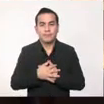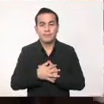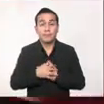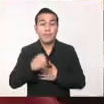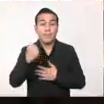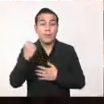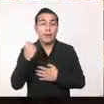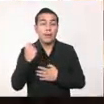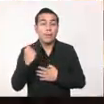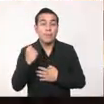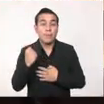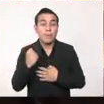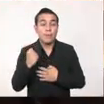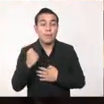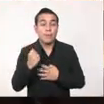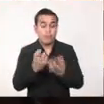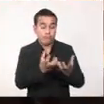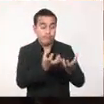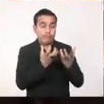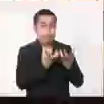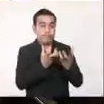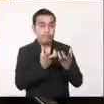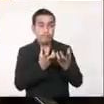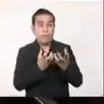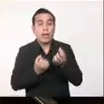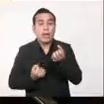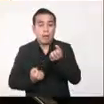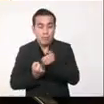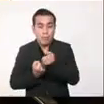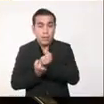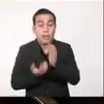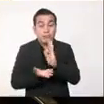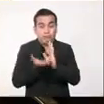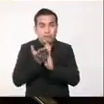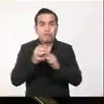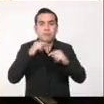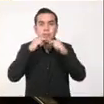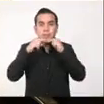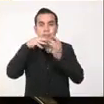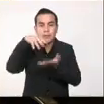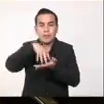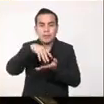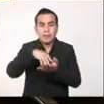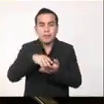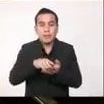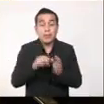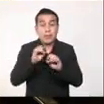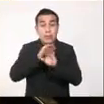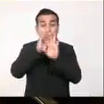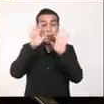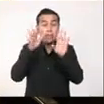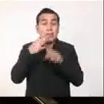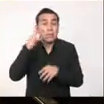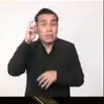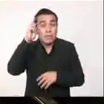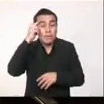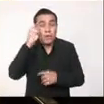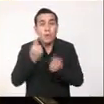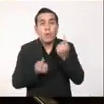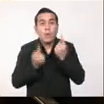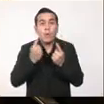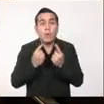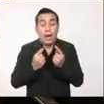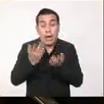es importantísimo de que esa gran mayoría sirva para reforzar la democracia. Yo creo que ese sería el